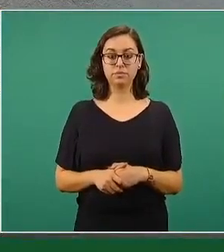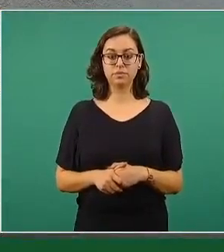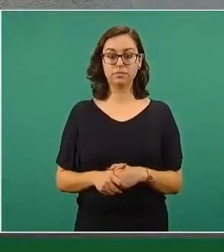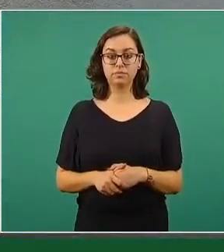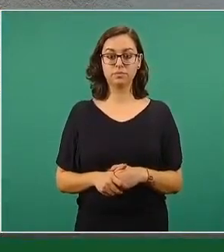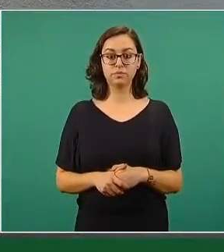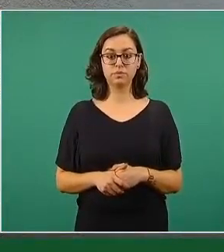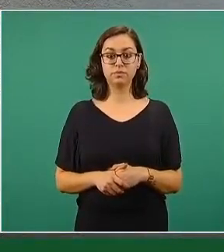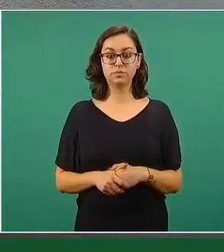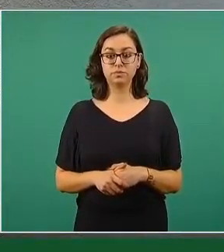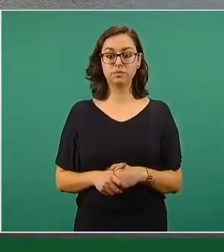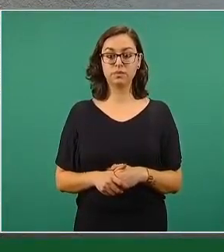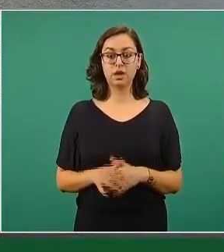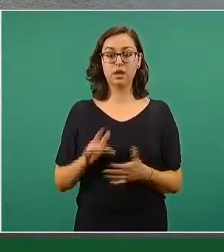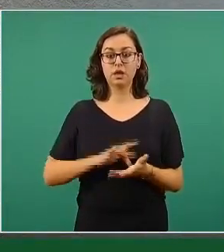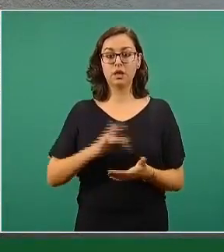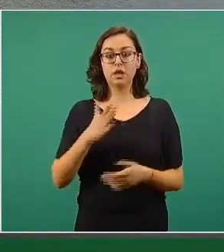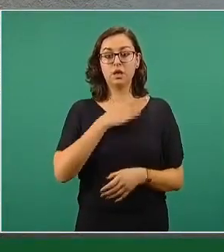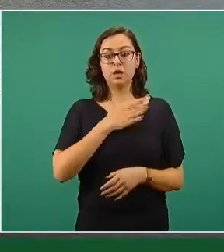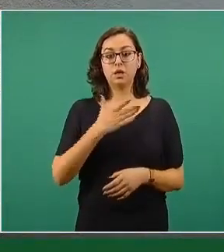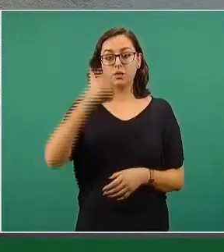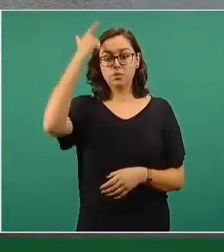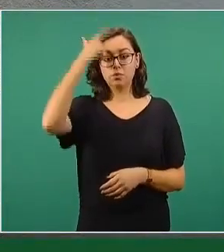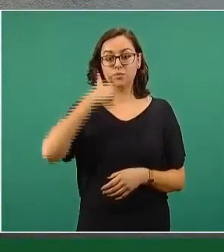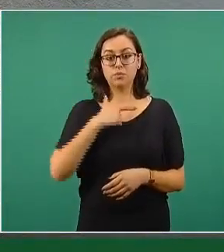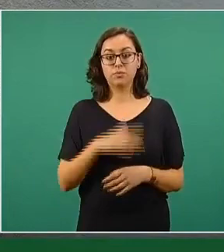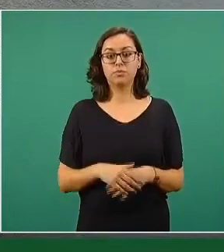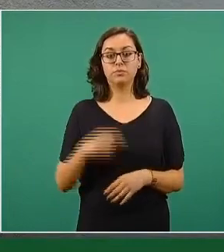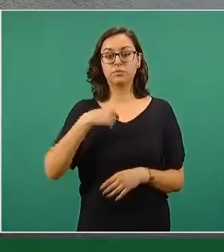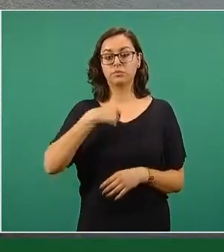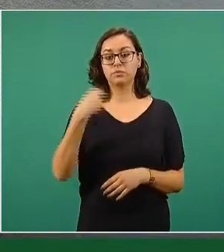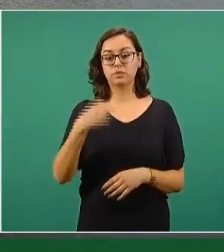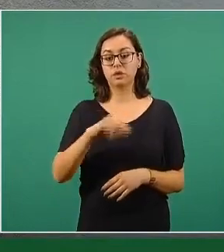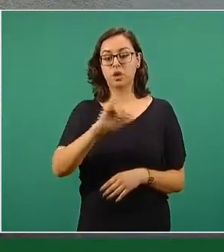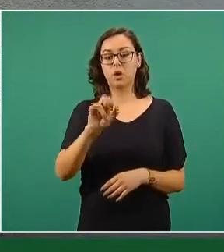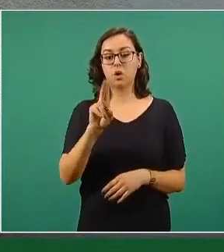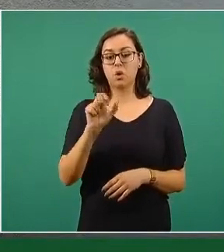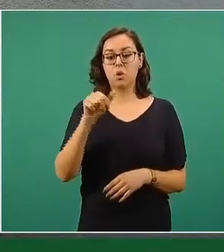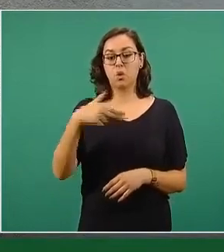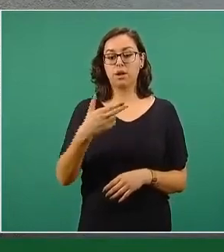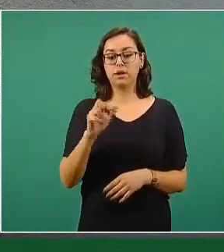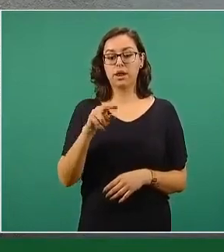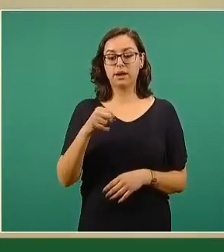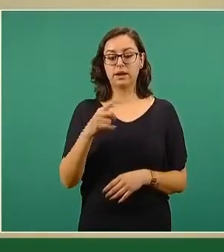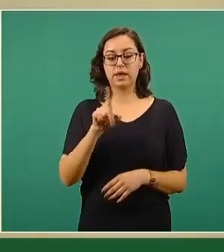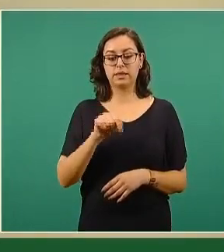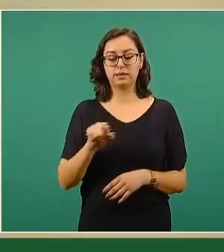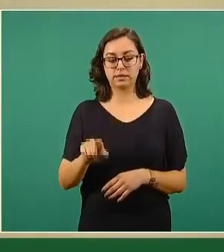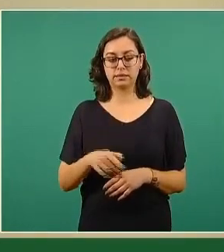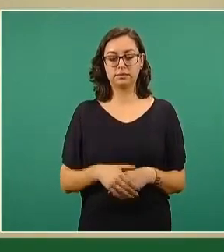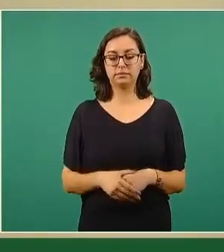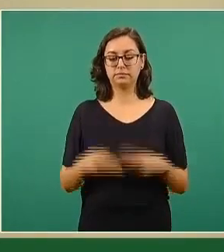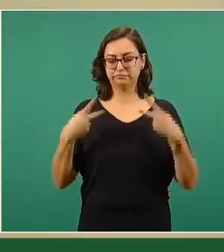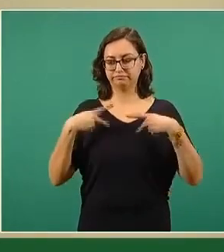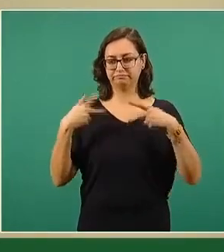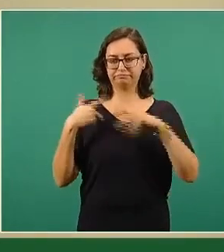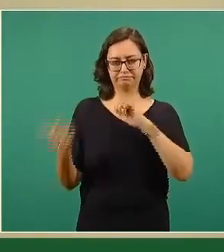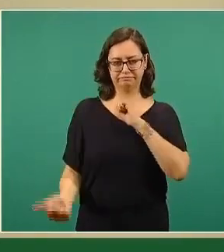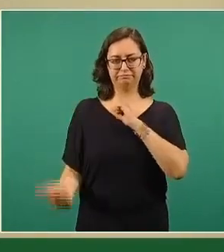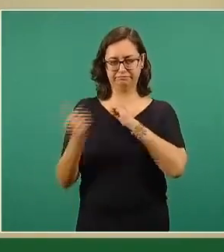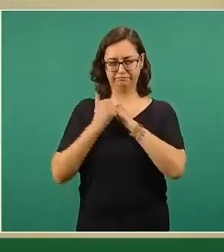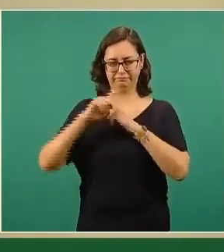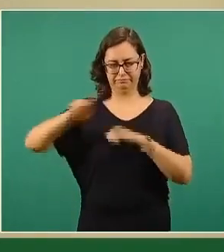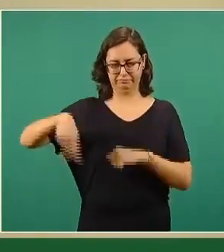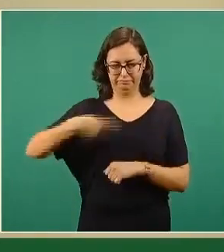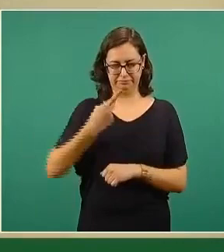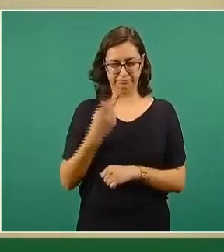Gracias. Sí, buenas noches. Juan Hernández de Diario Basta, de Grupo Cantón. Aquí hay una pregunta que nos hace el público referente